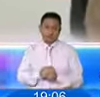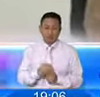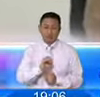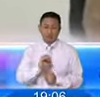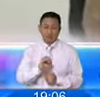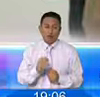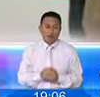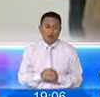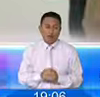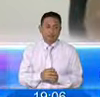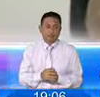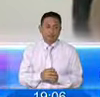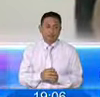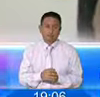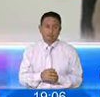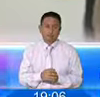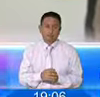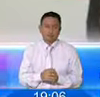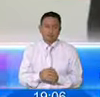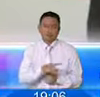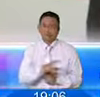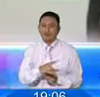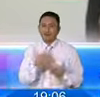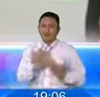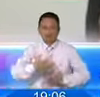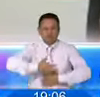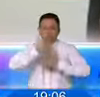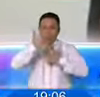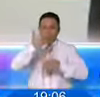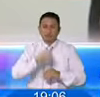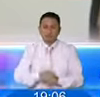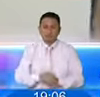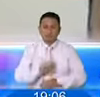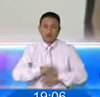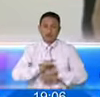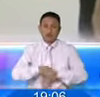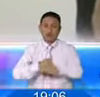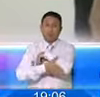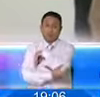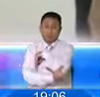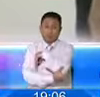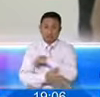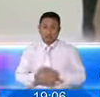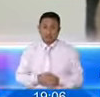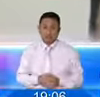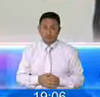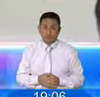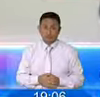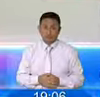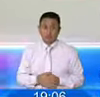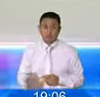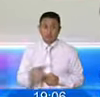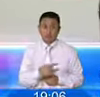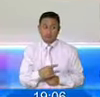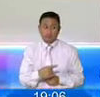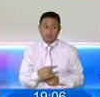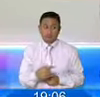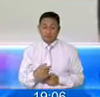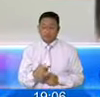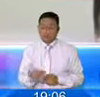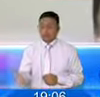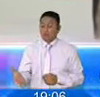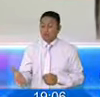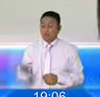porque reaccionó en forma violenta porque había infidelidad, entonces él reaccionó